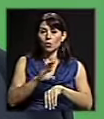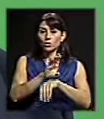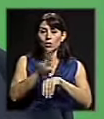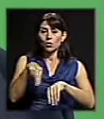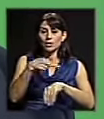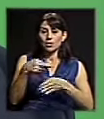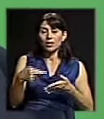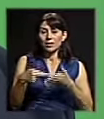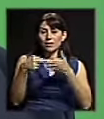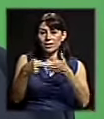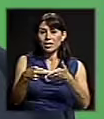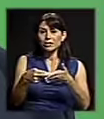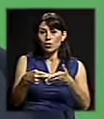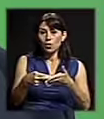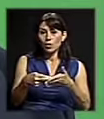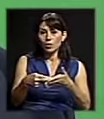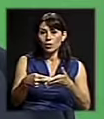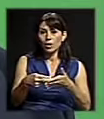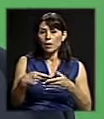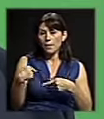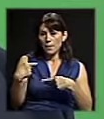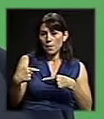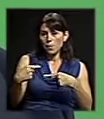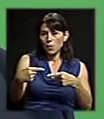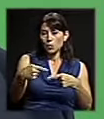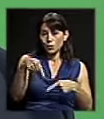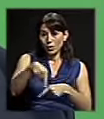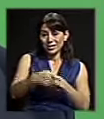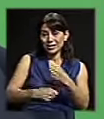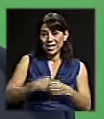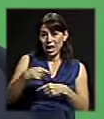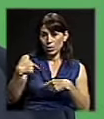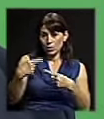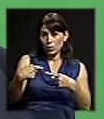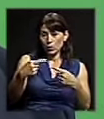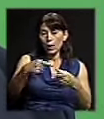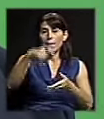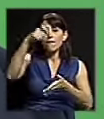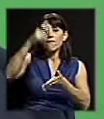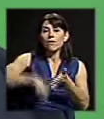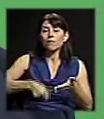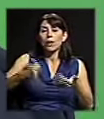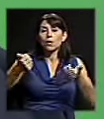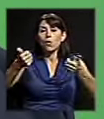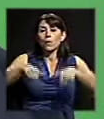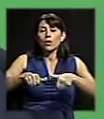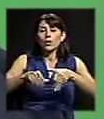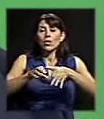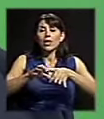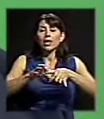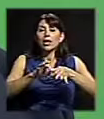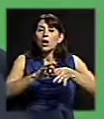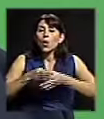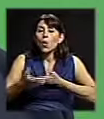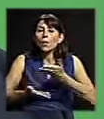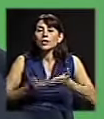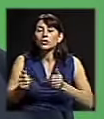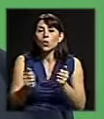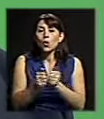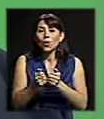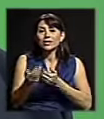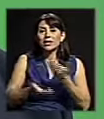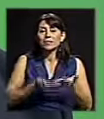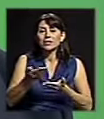rehabilitación va a estar firmando pronto en este año un de cooperación con el servicio nacional de